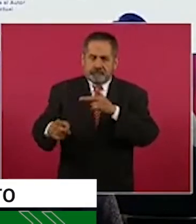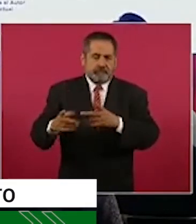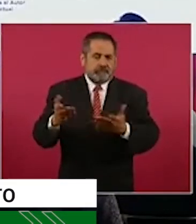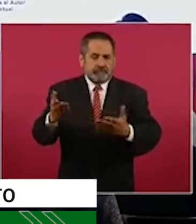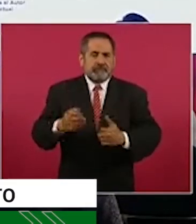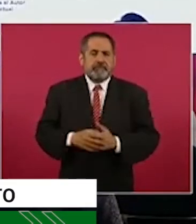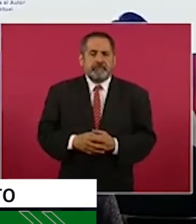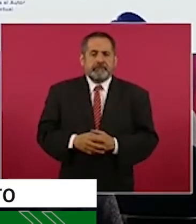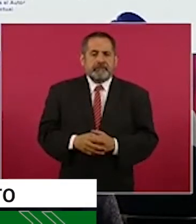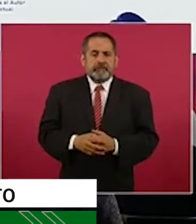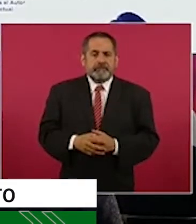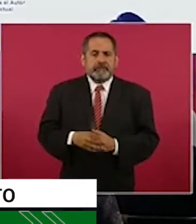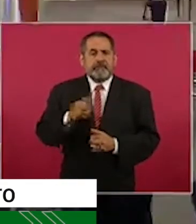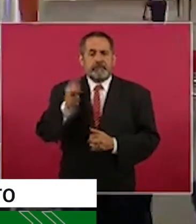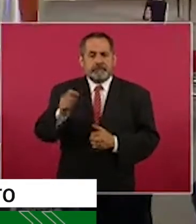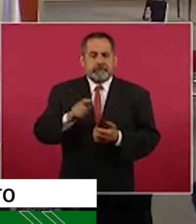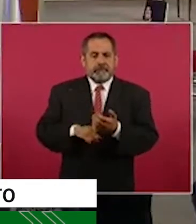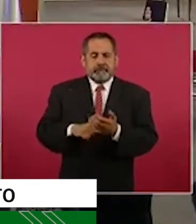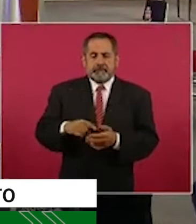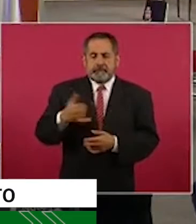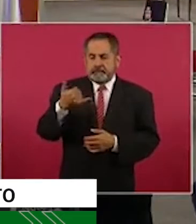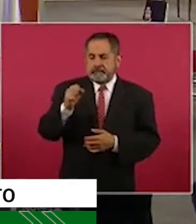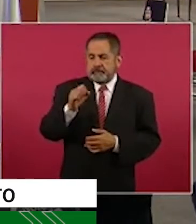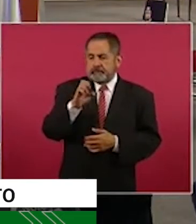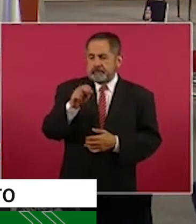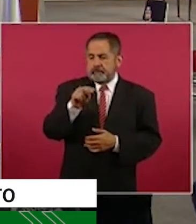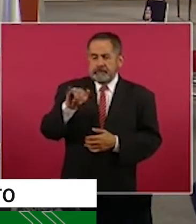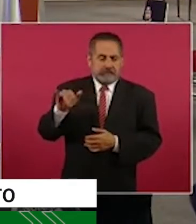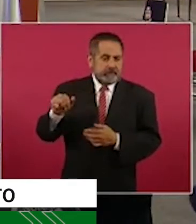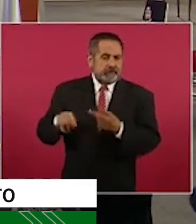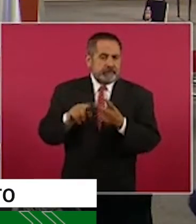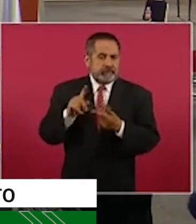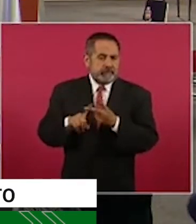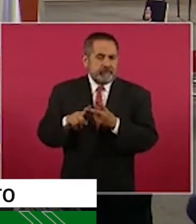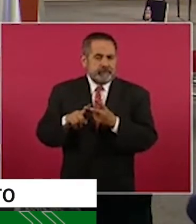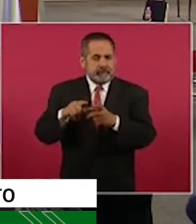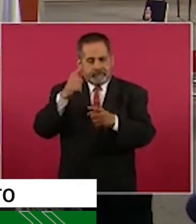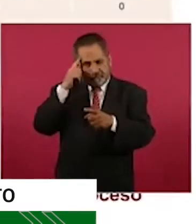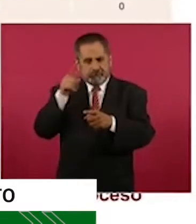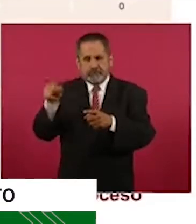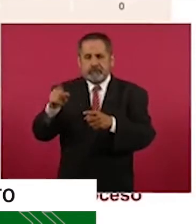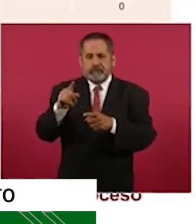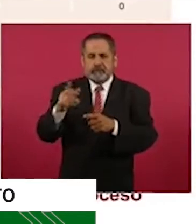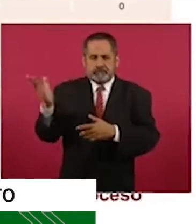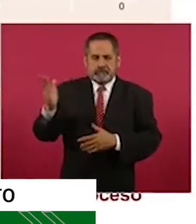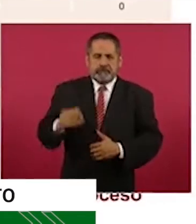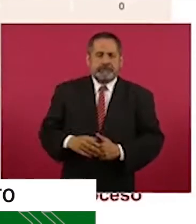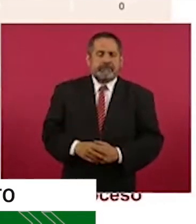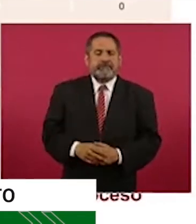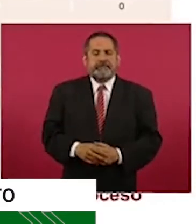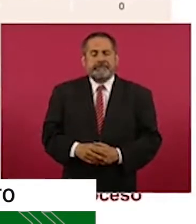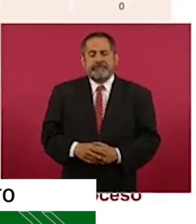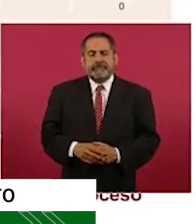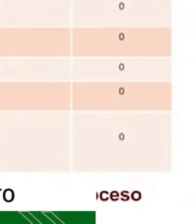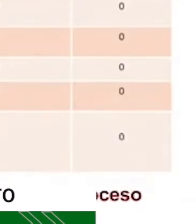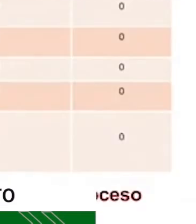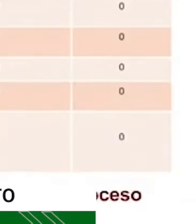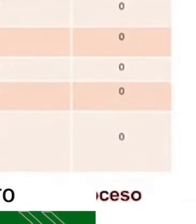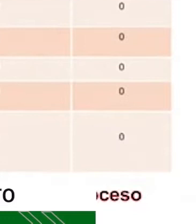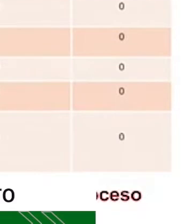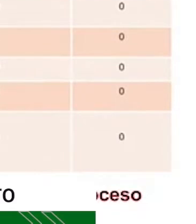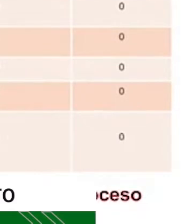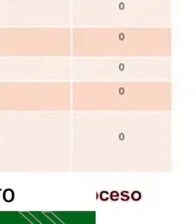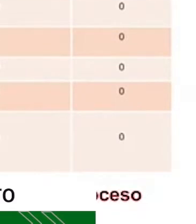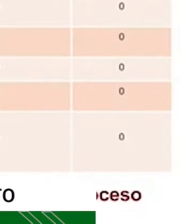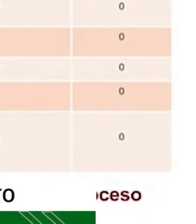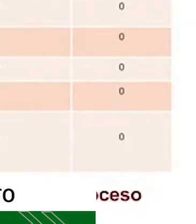5 órdenes de aprehensión, tras girarse 3 nuevas órdenes. Del evento de Cosoleacaque, Veracruz, del pasado 9 de mayo,